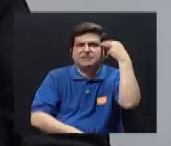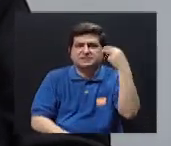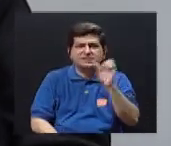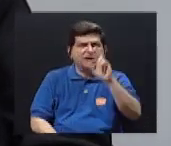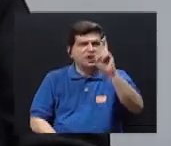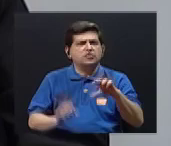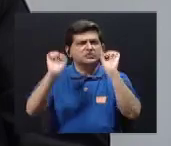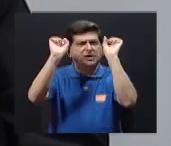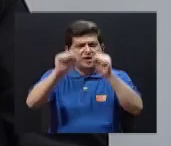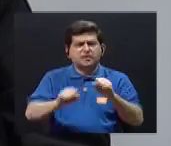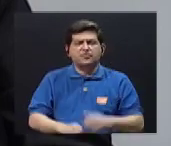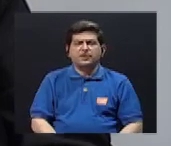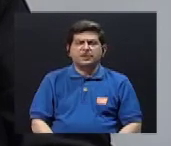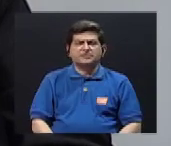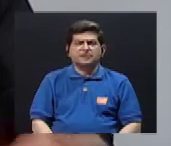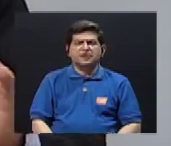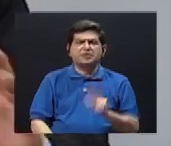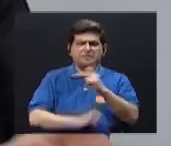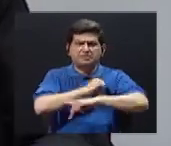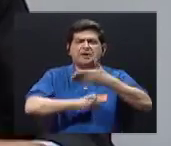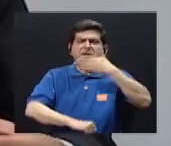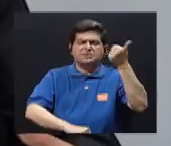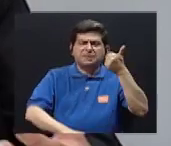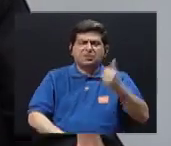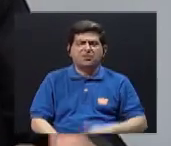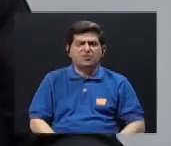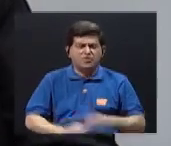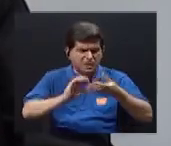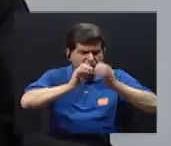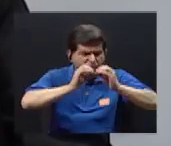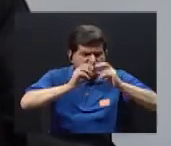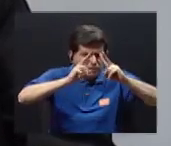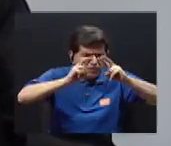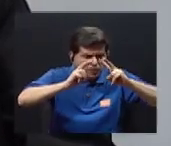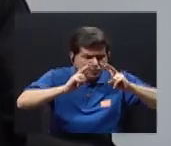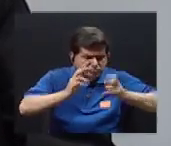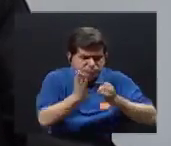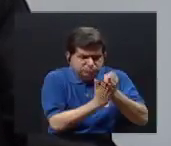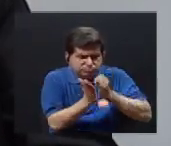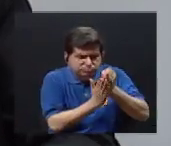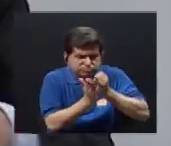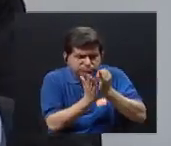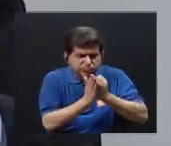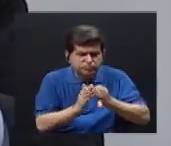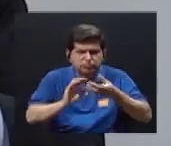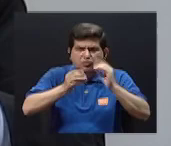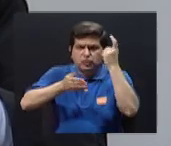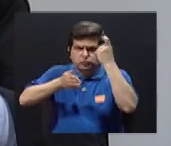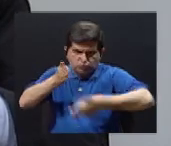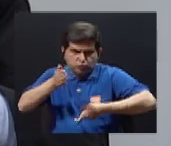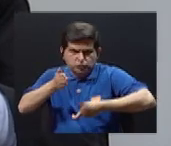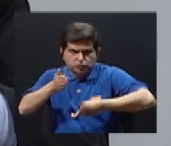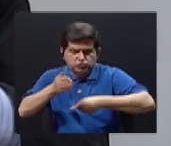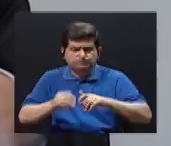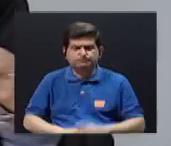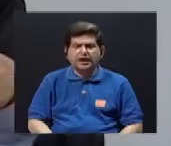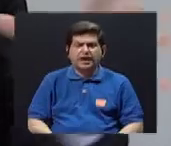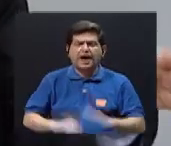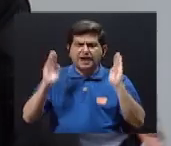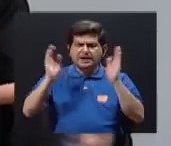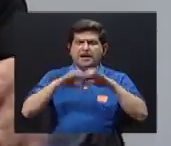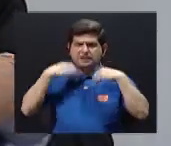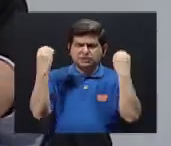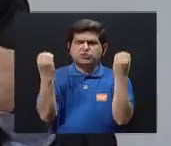¿verdad? Que Costa Rica podría ser un mejor país, y nos fuimos a la parte de los números, revisamos investigaciones y datos duros de las